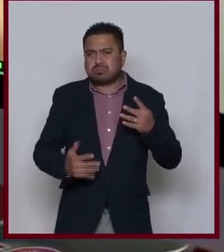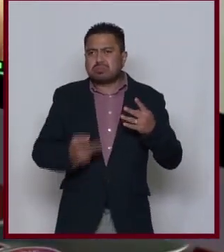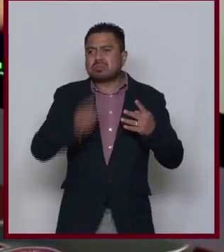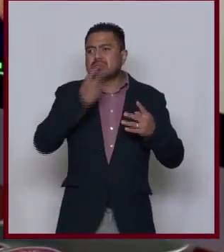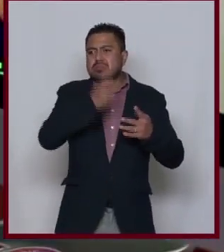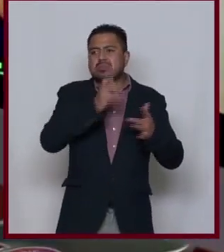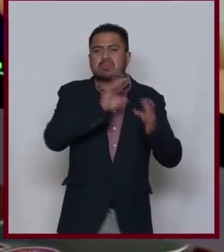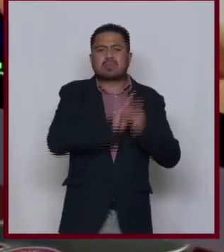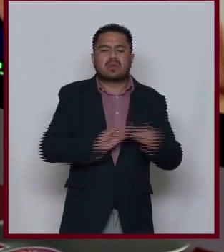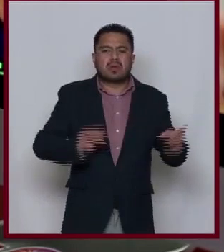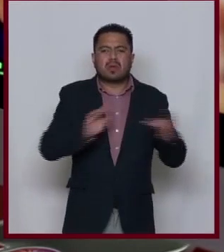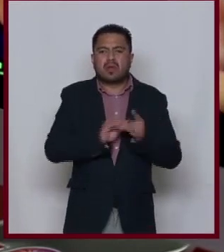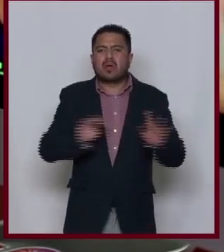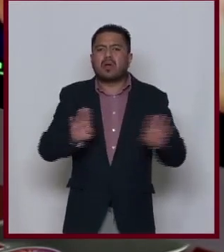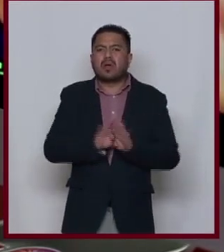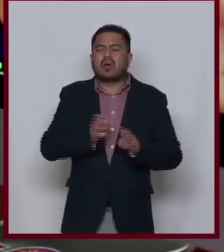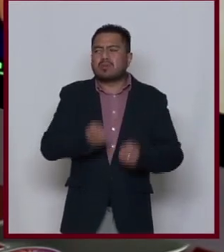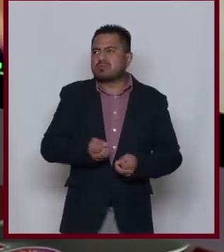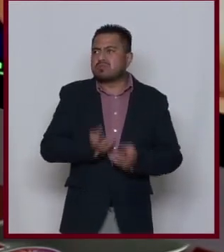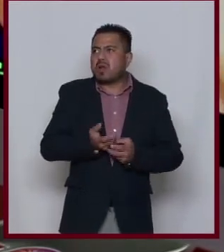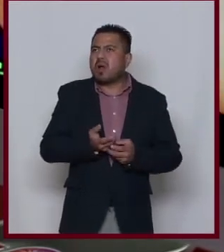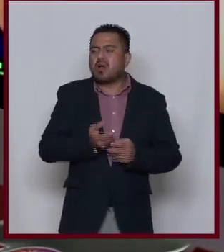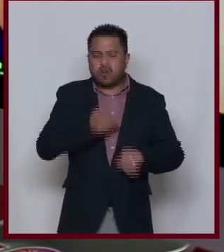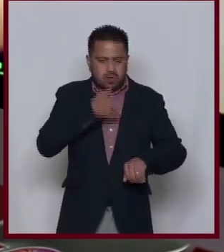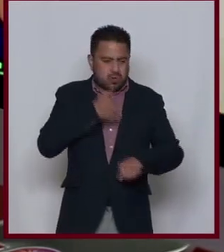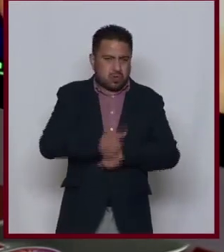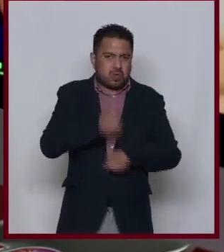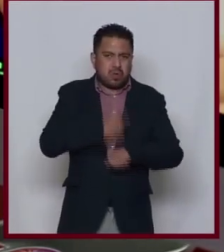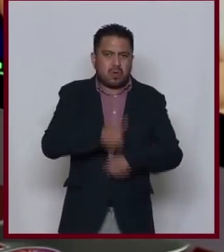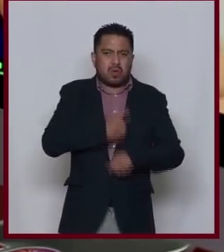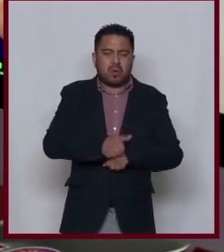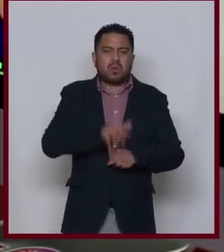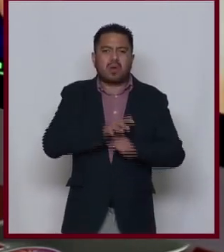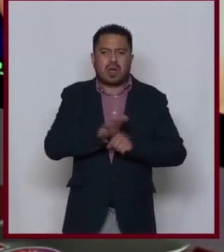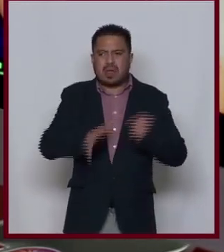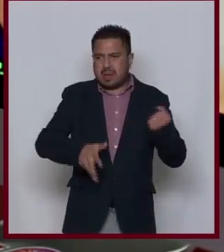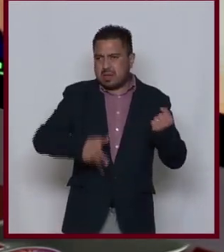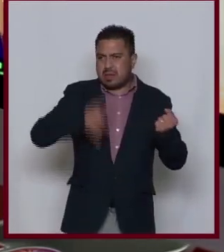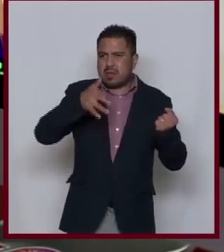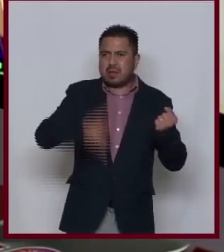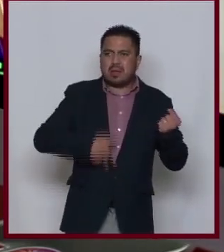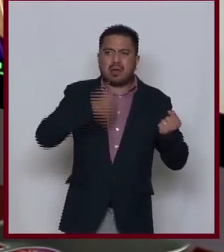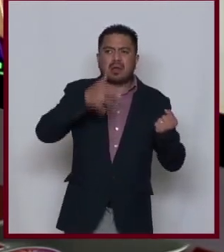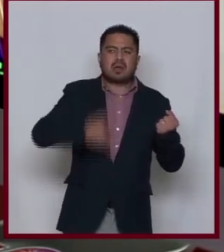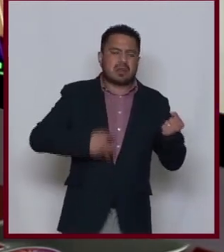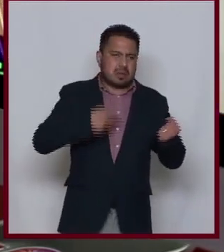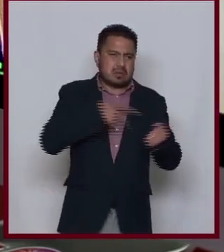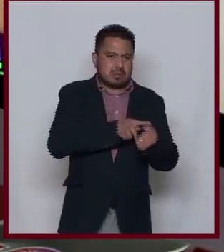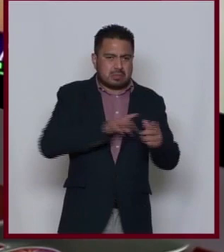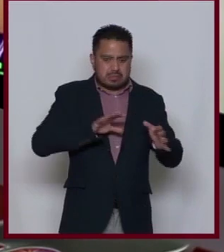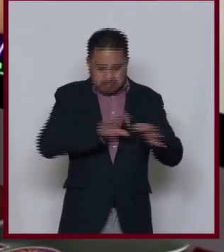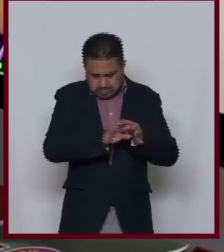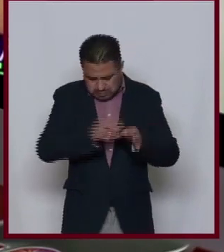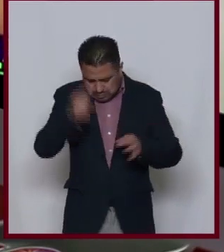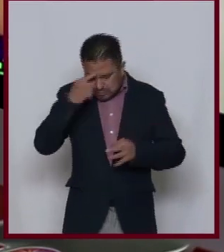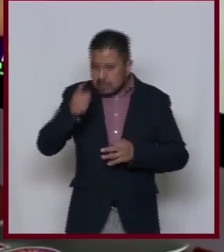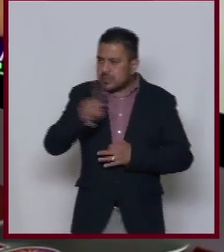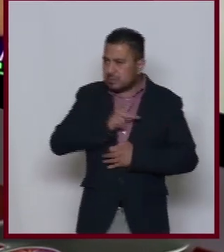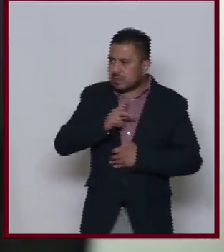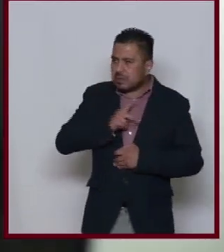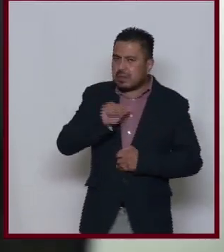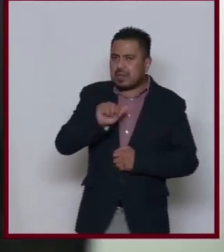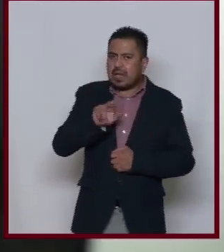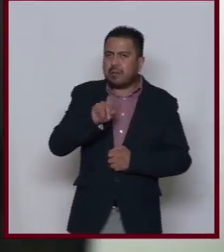justo como la fragmentación en números de una cuerdita, ¿no? O sea, de ondas en una cuerdita. Eso es para nosotros un